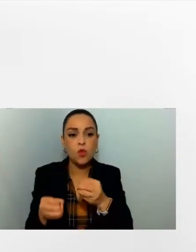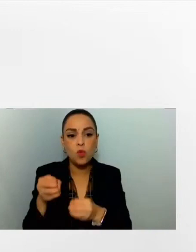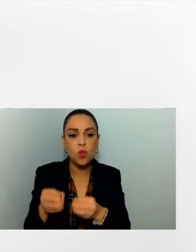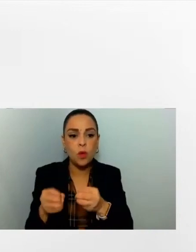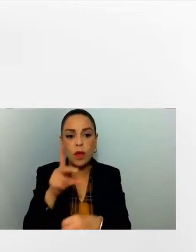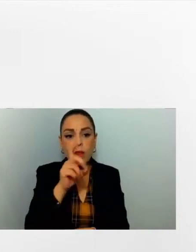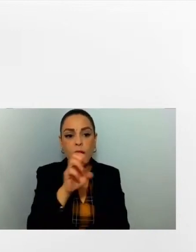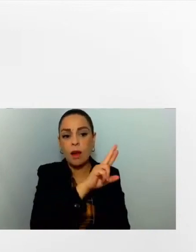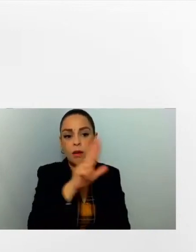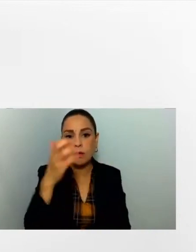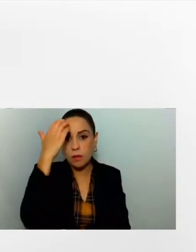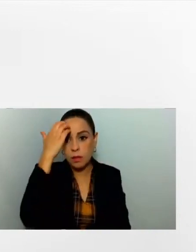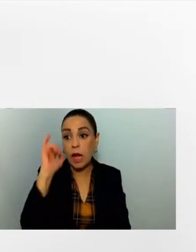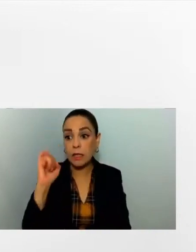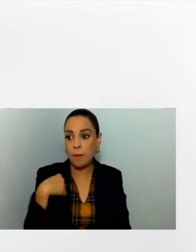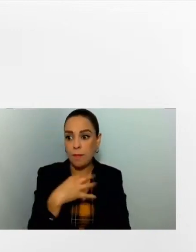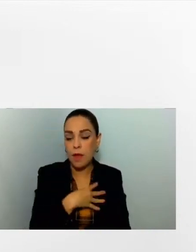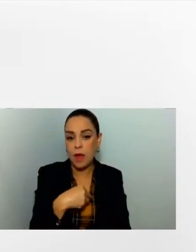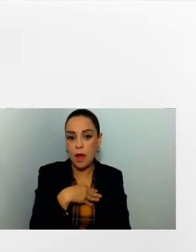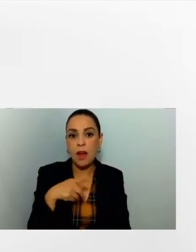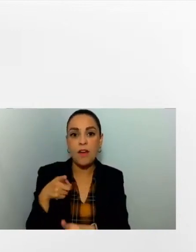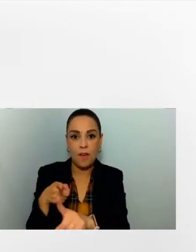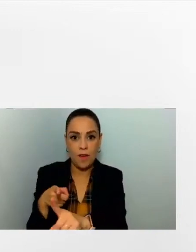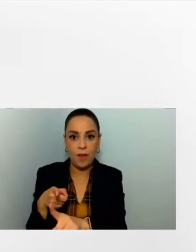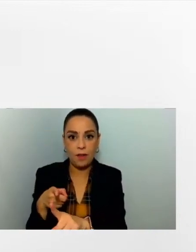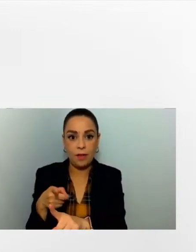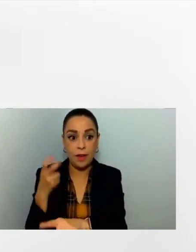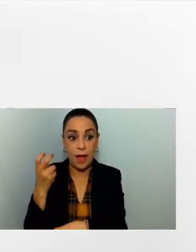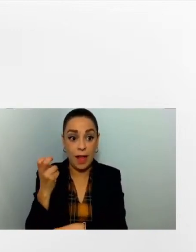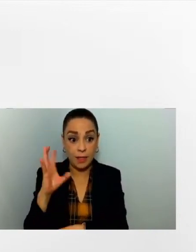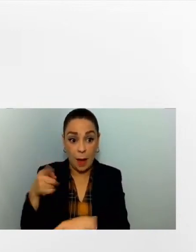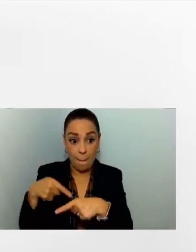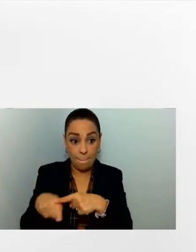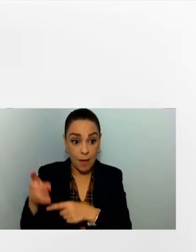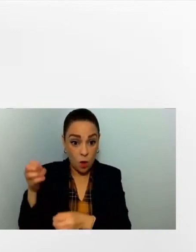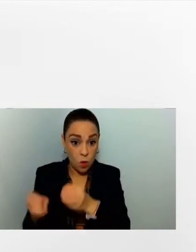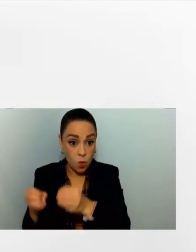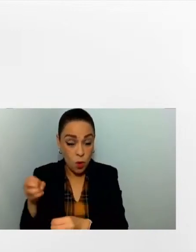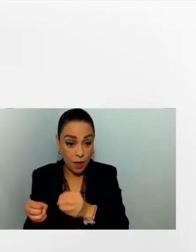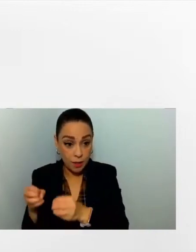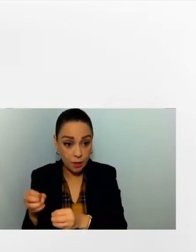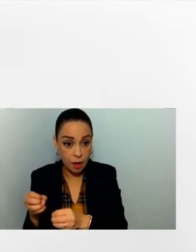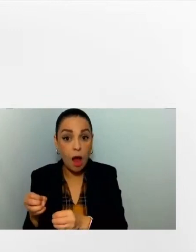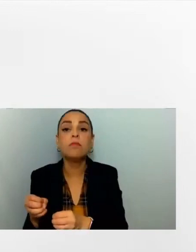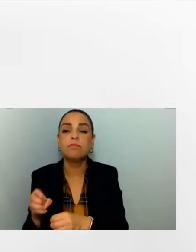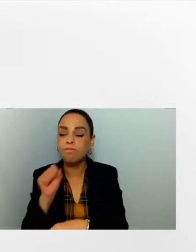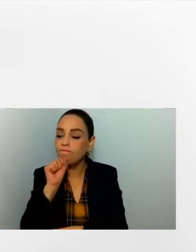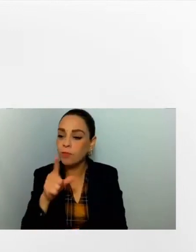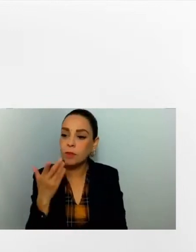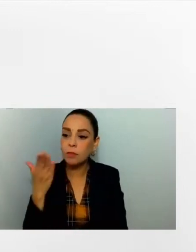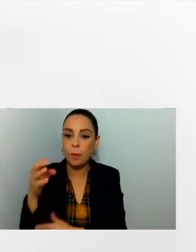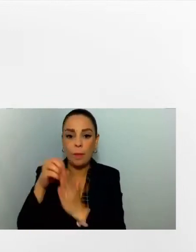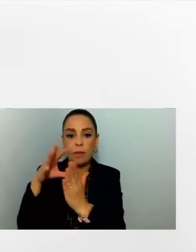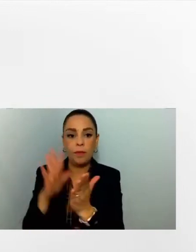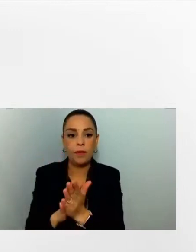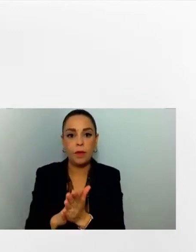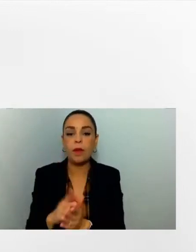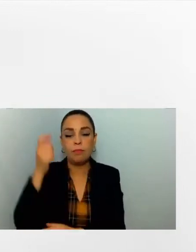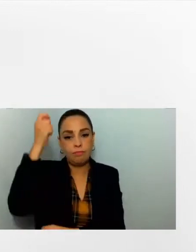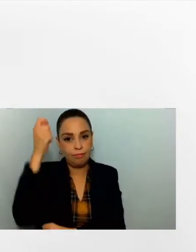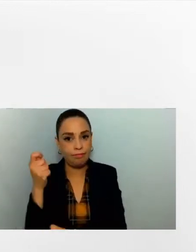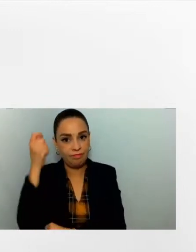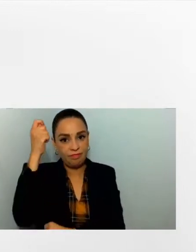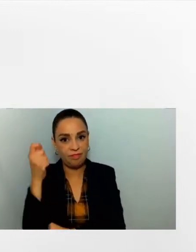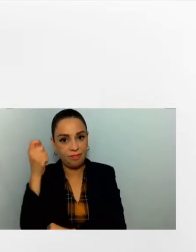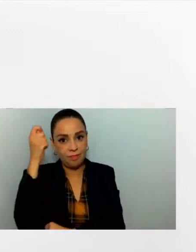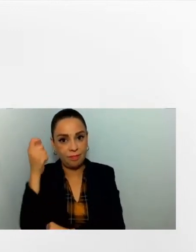de paternidad. Entonces, inicia un juicio de reconocimiento de paternidad en el que también se los solicitan los alimentos a la persona que